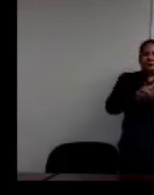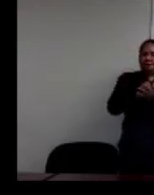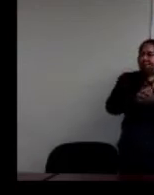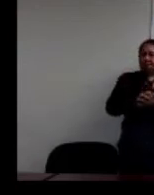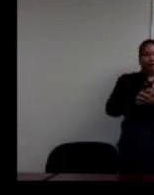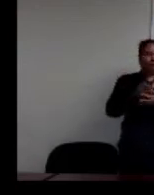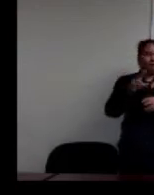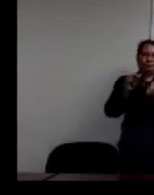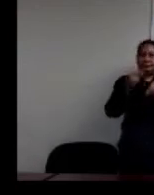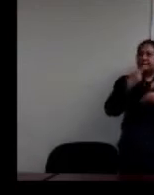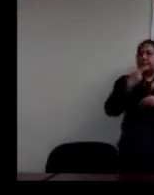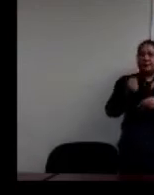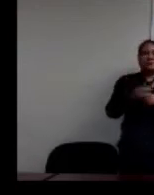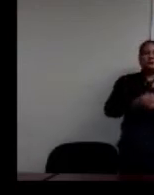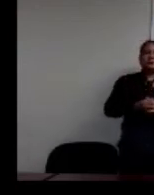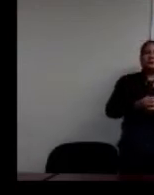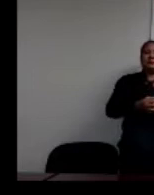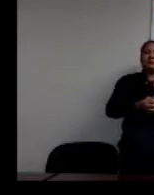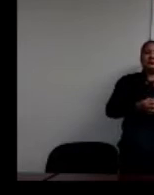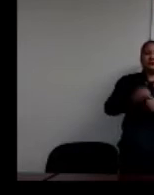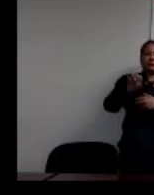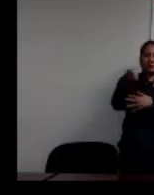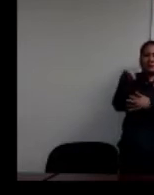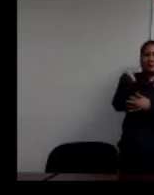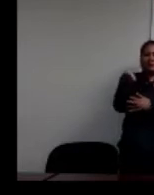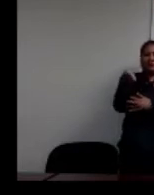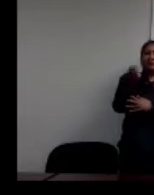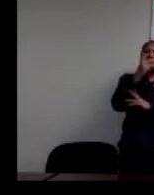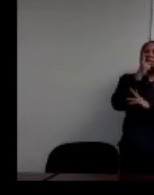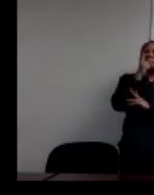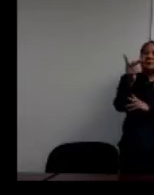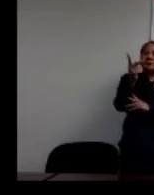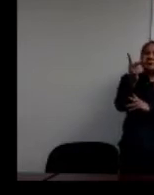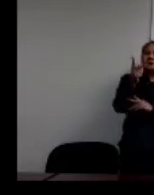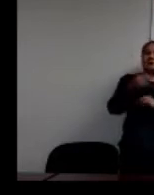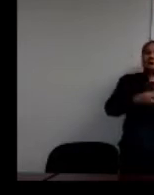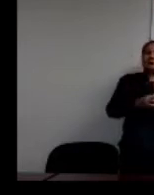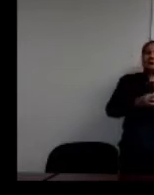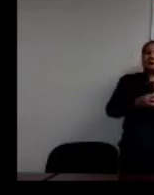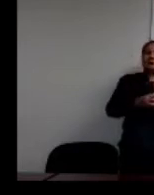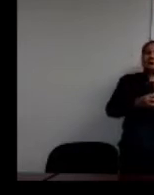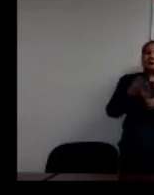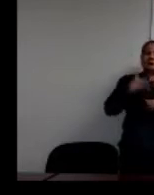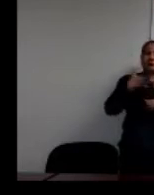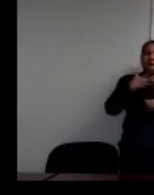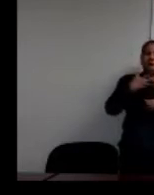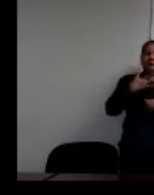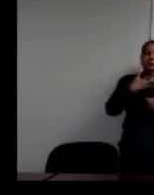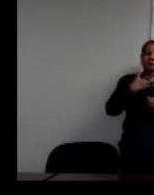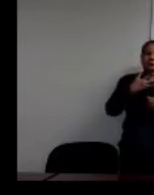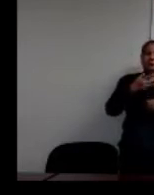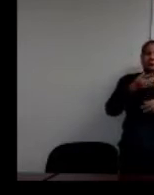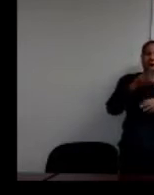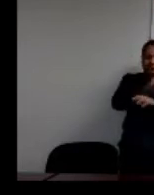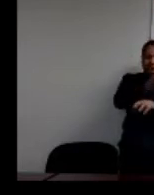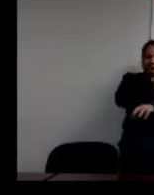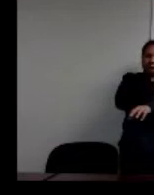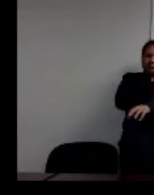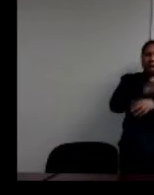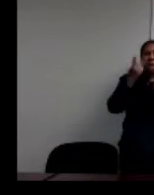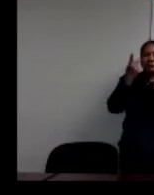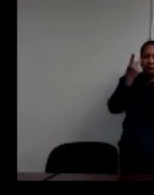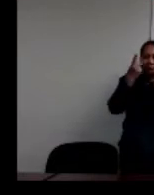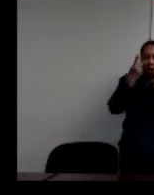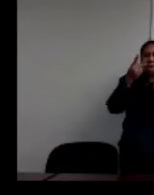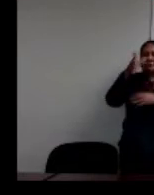funciona. Entonces, otra de las palabras o otros de los términos que les enseñan las compañeras y están muy